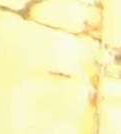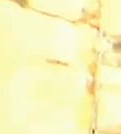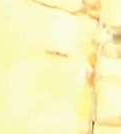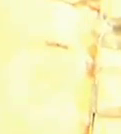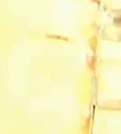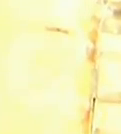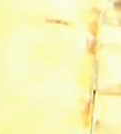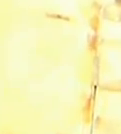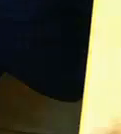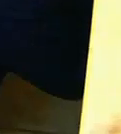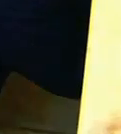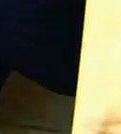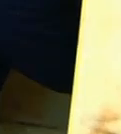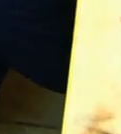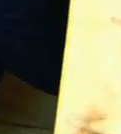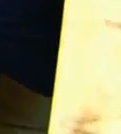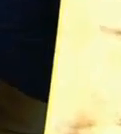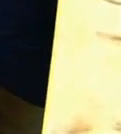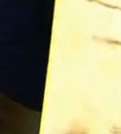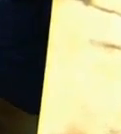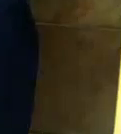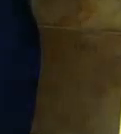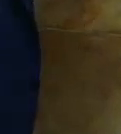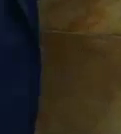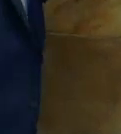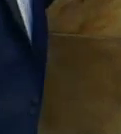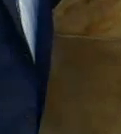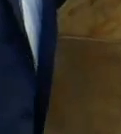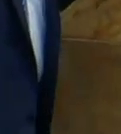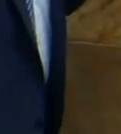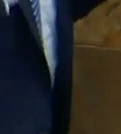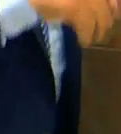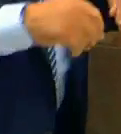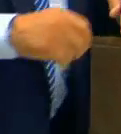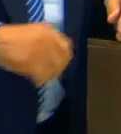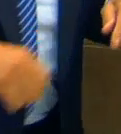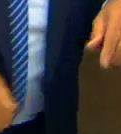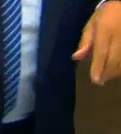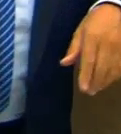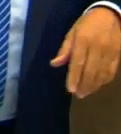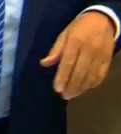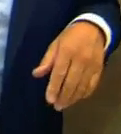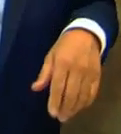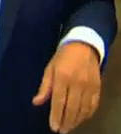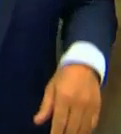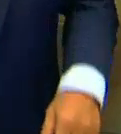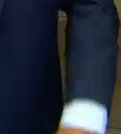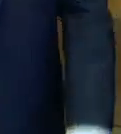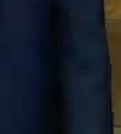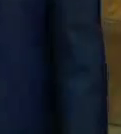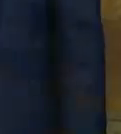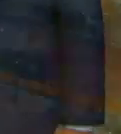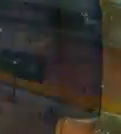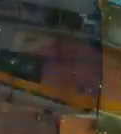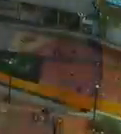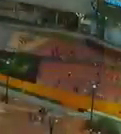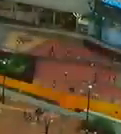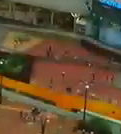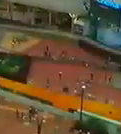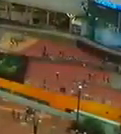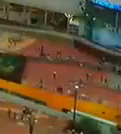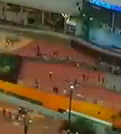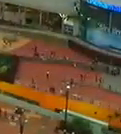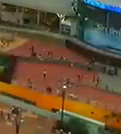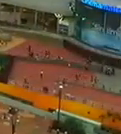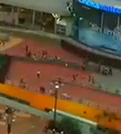un corazón que mitiga negras penas. Con tus ojos verdes mares o